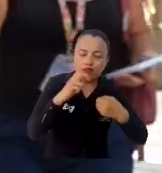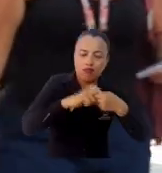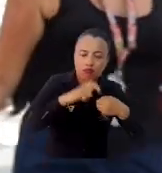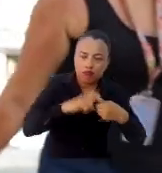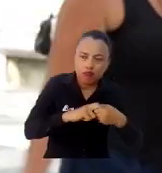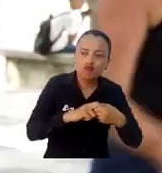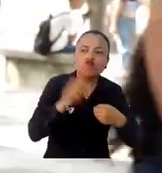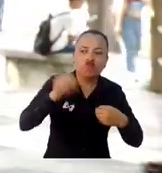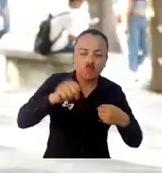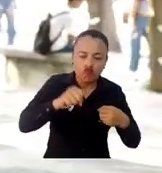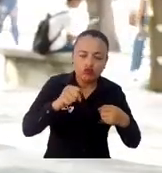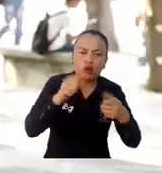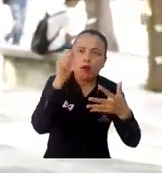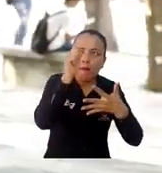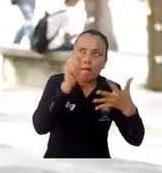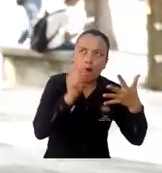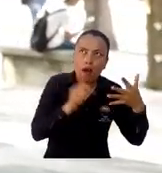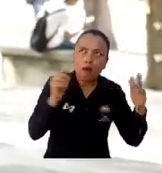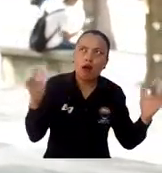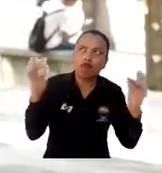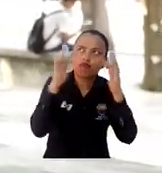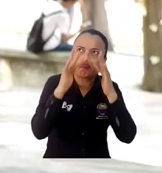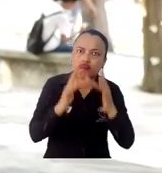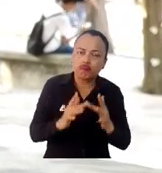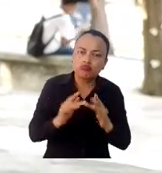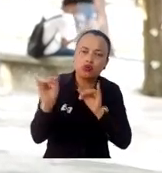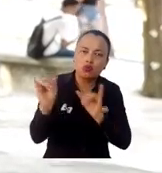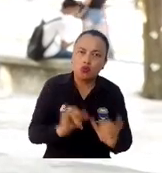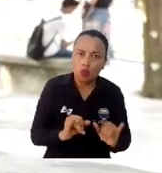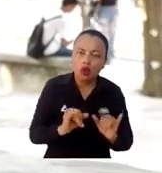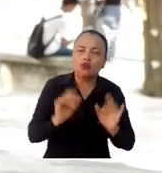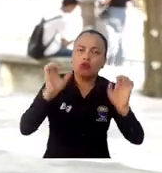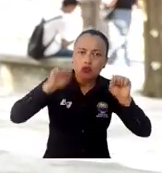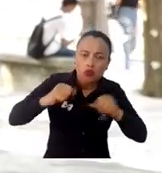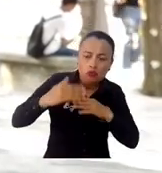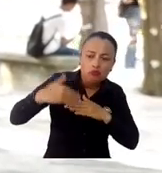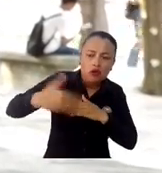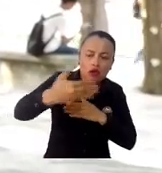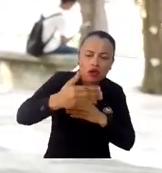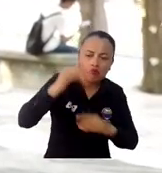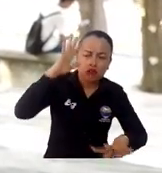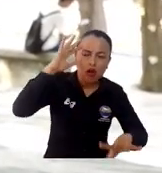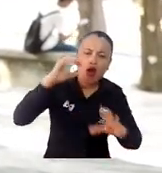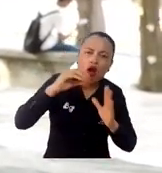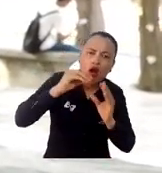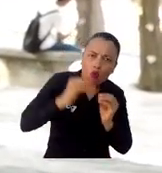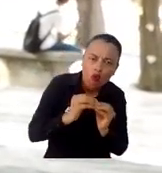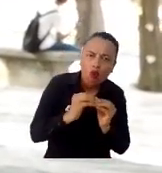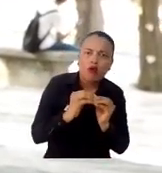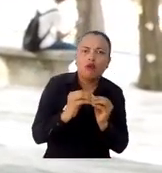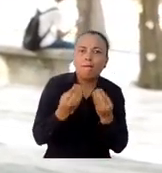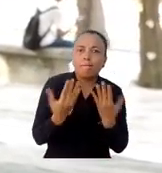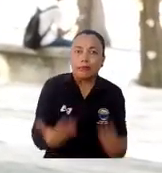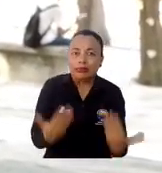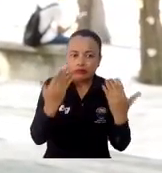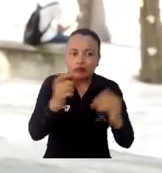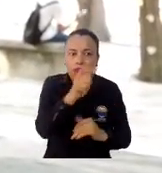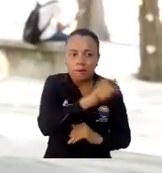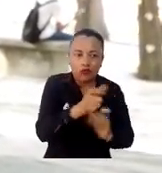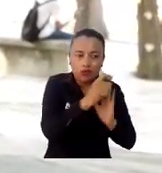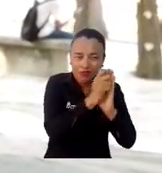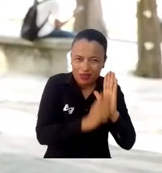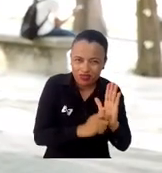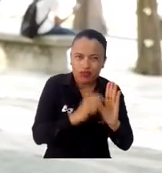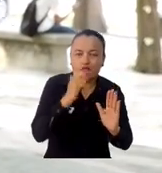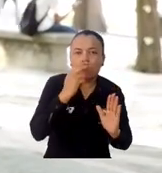Federación, hay muchos puntos de convergencia y siento que a futuro podemos avanzar en una serie de acuerdos que beneficien tanto